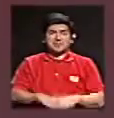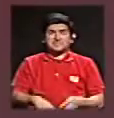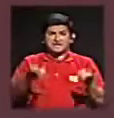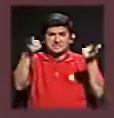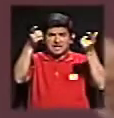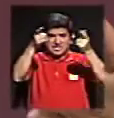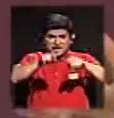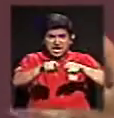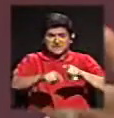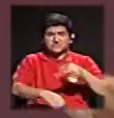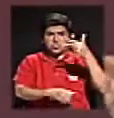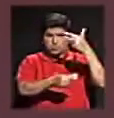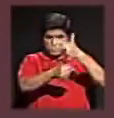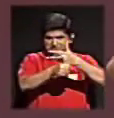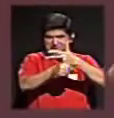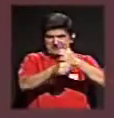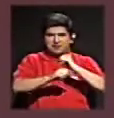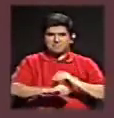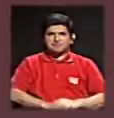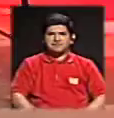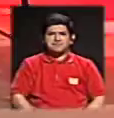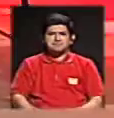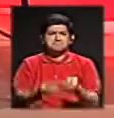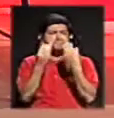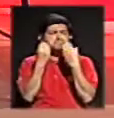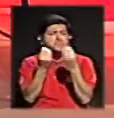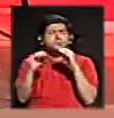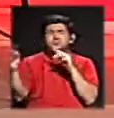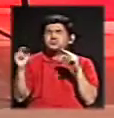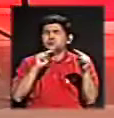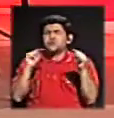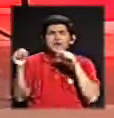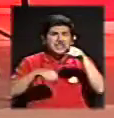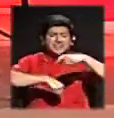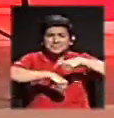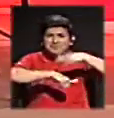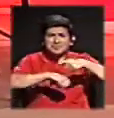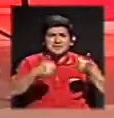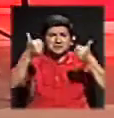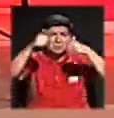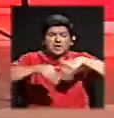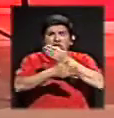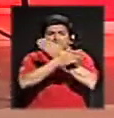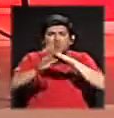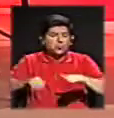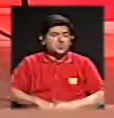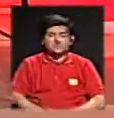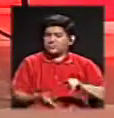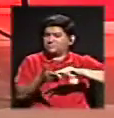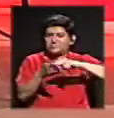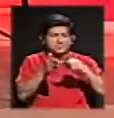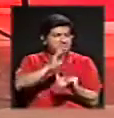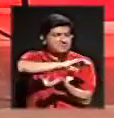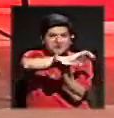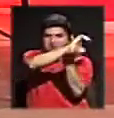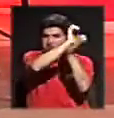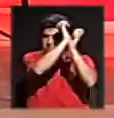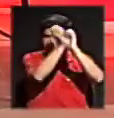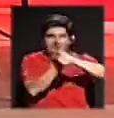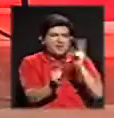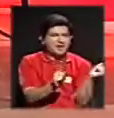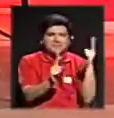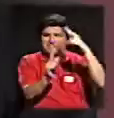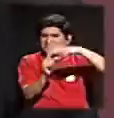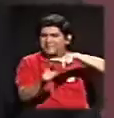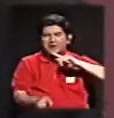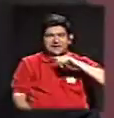caso de Guatemala, que mucho de lo que se había negociado en ese momento en los acuerdos de paz no fue traducido, no llegó a